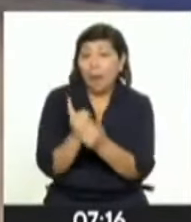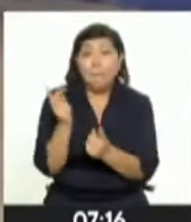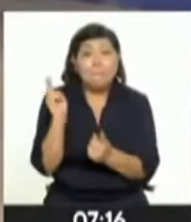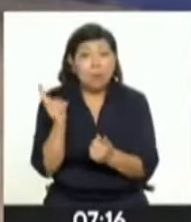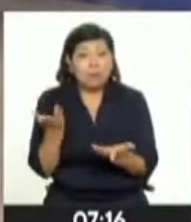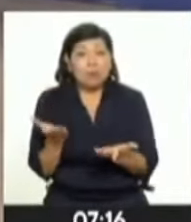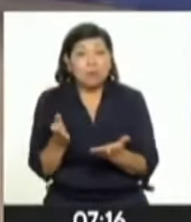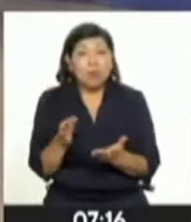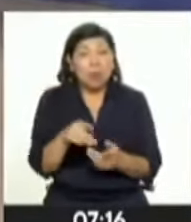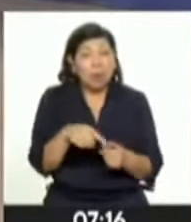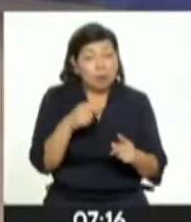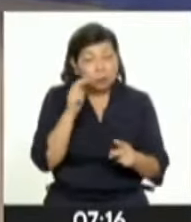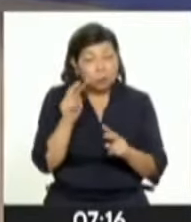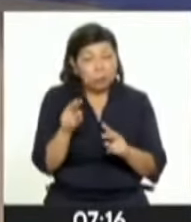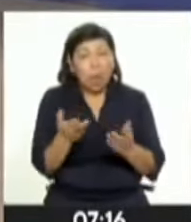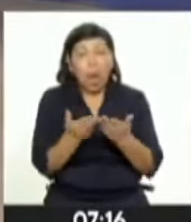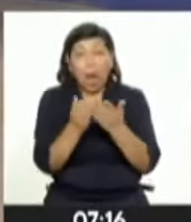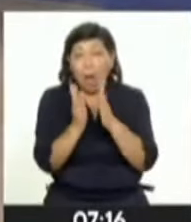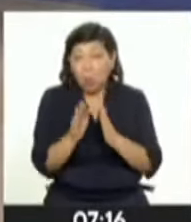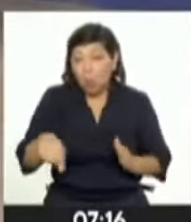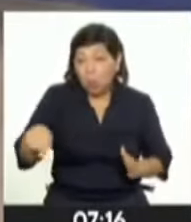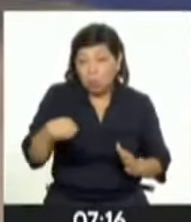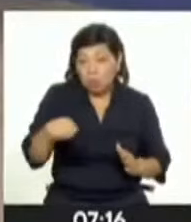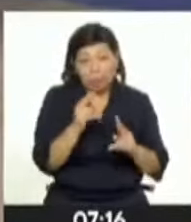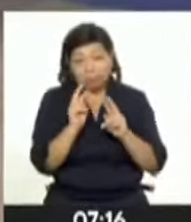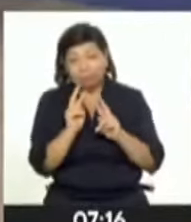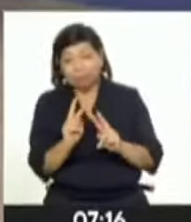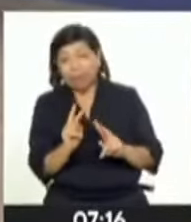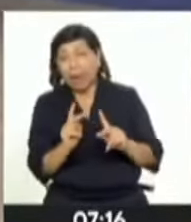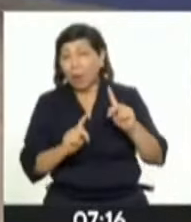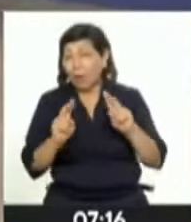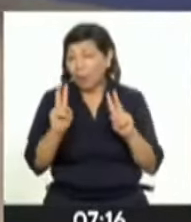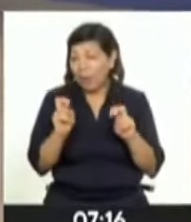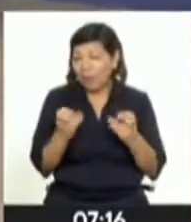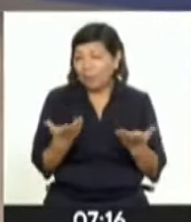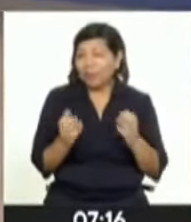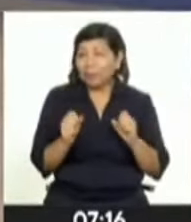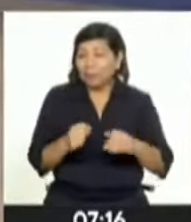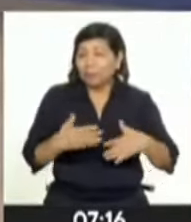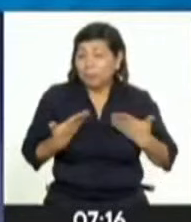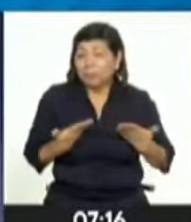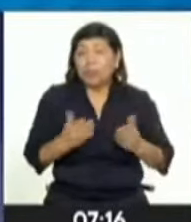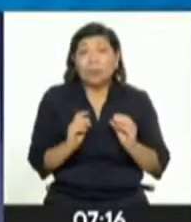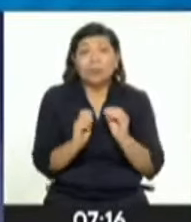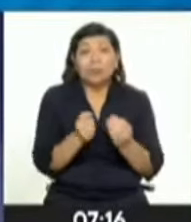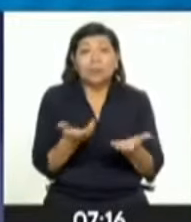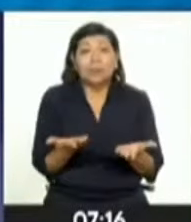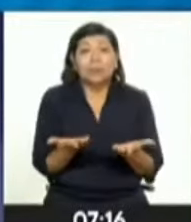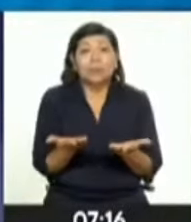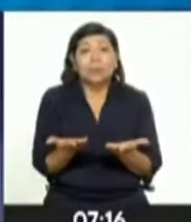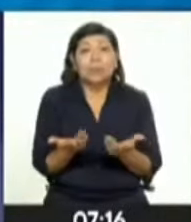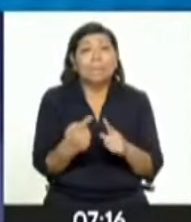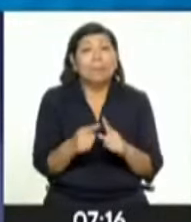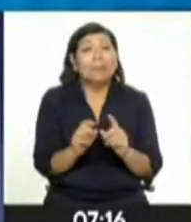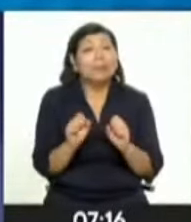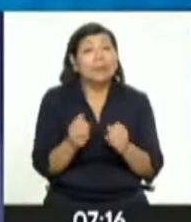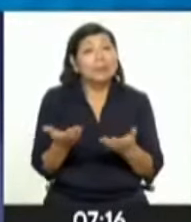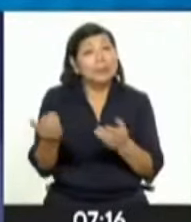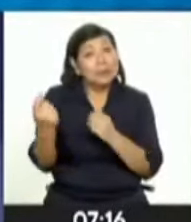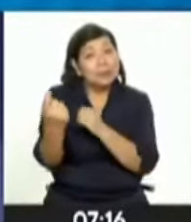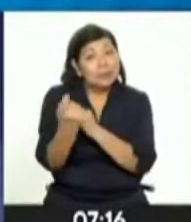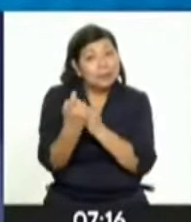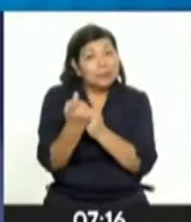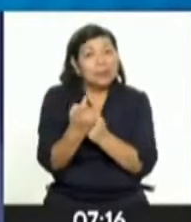poder ubicar a los chicos que pudieran tener algún problema, algún tema, y que puedan ser derivados al centro de salud y reciban